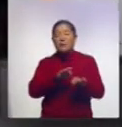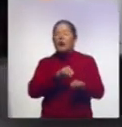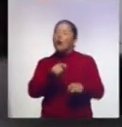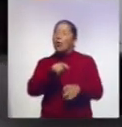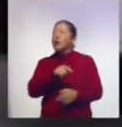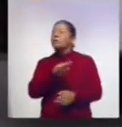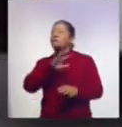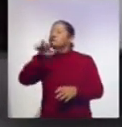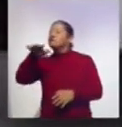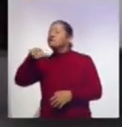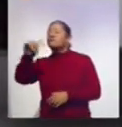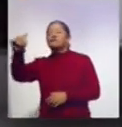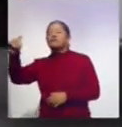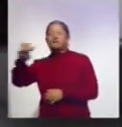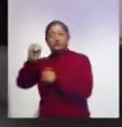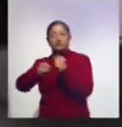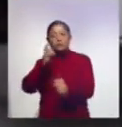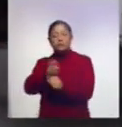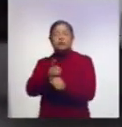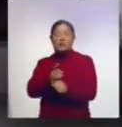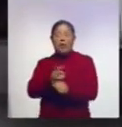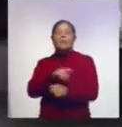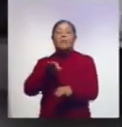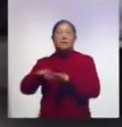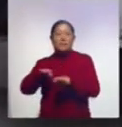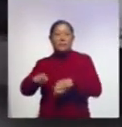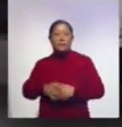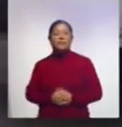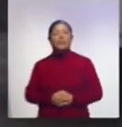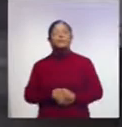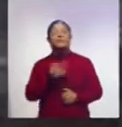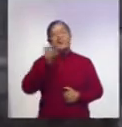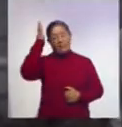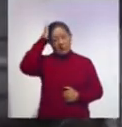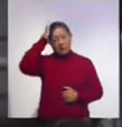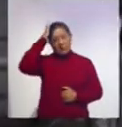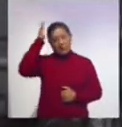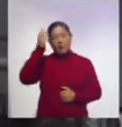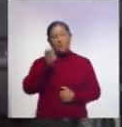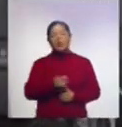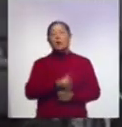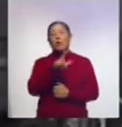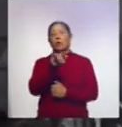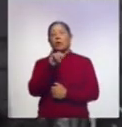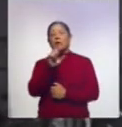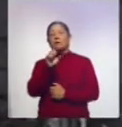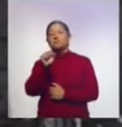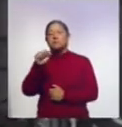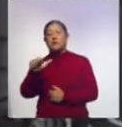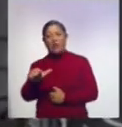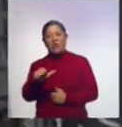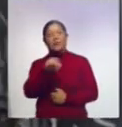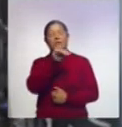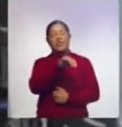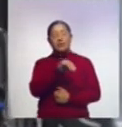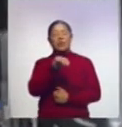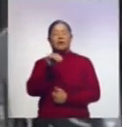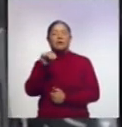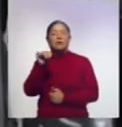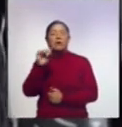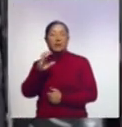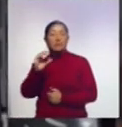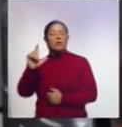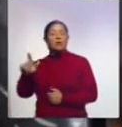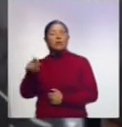para que busquen otras opciones laborales. Para ello, la titular de la dependencia, Luisa María Alcalde Luján, indicó que contarán con el apoyo